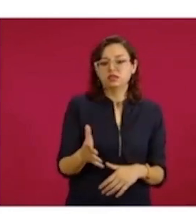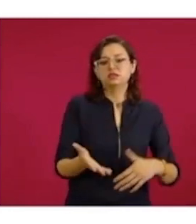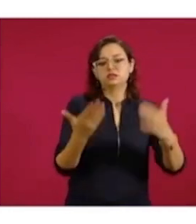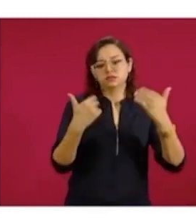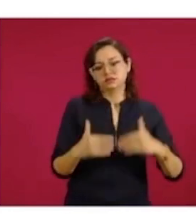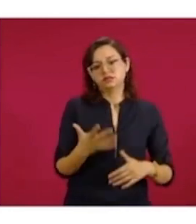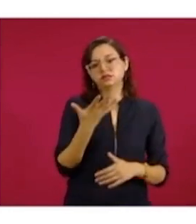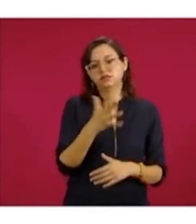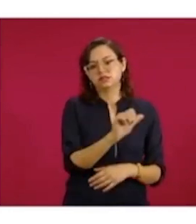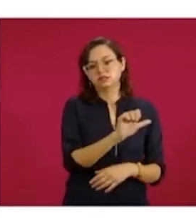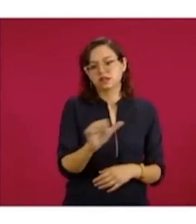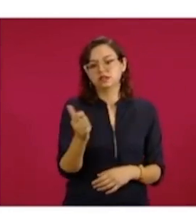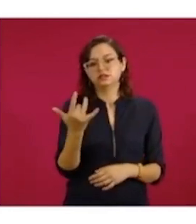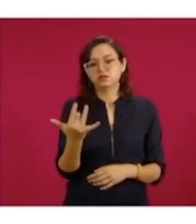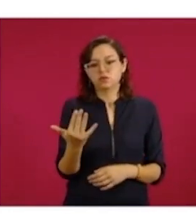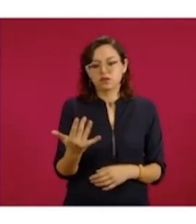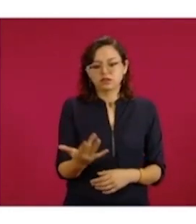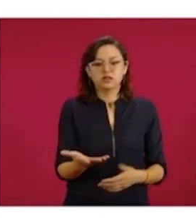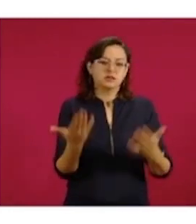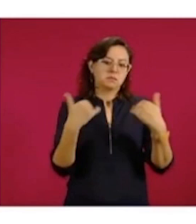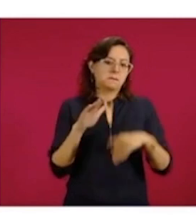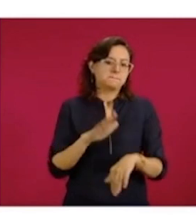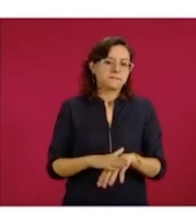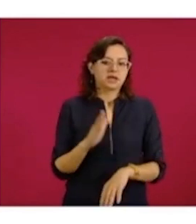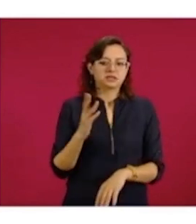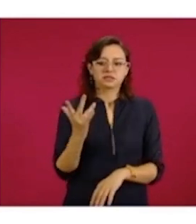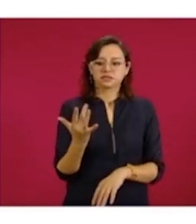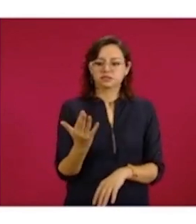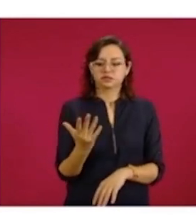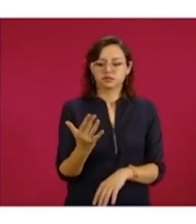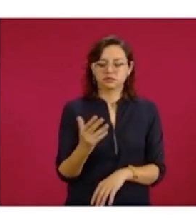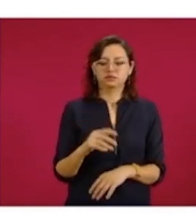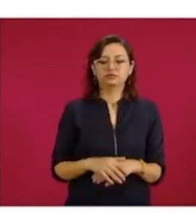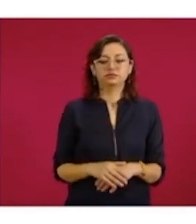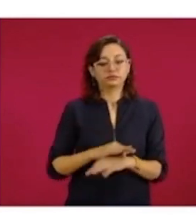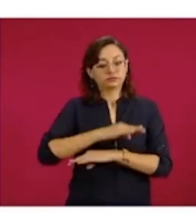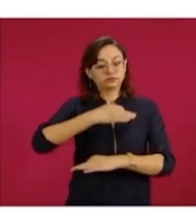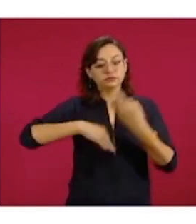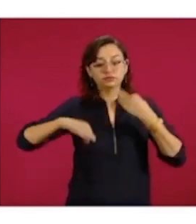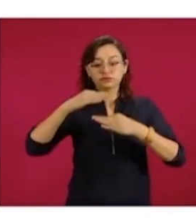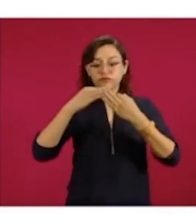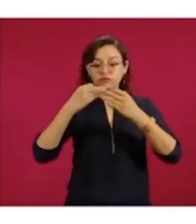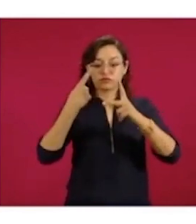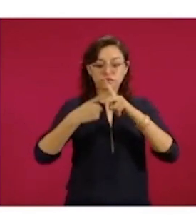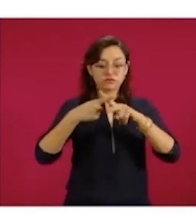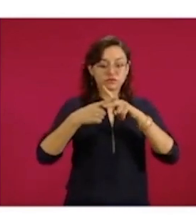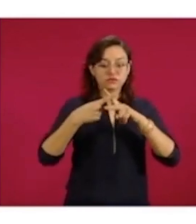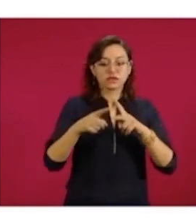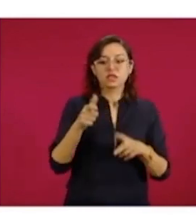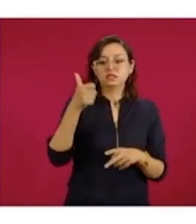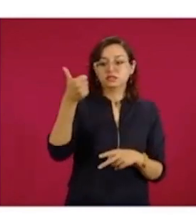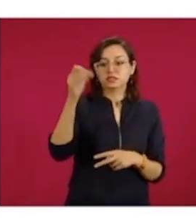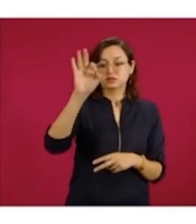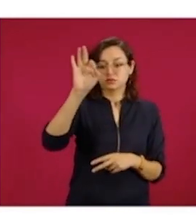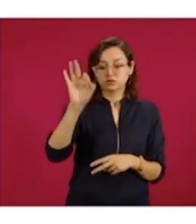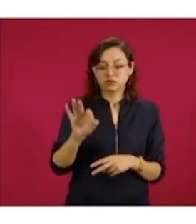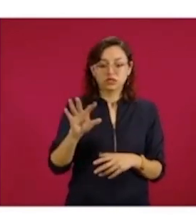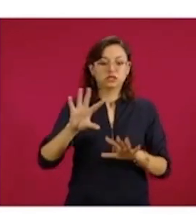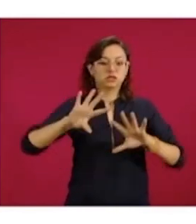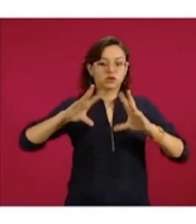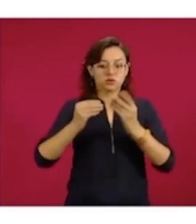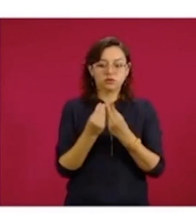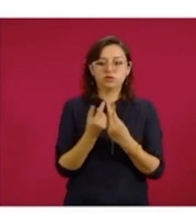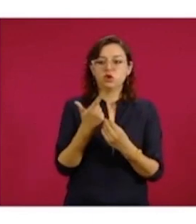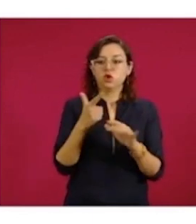de 10 a 50 y de más de 50. Todos los datos, todos los cálculos que he dado, el 6%, los 803 pesos